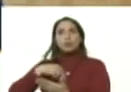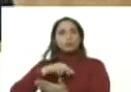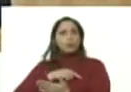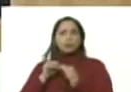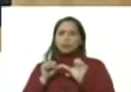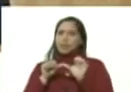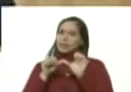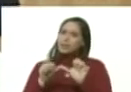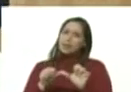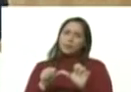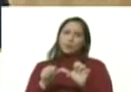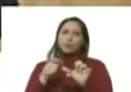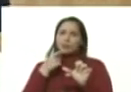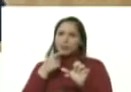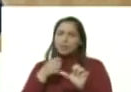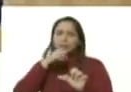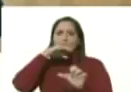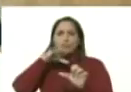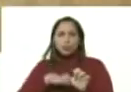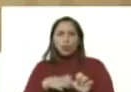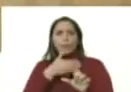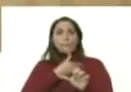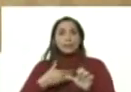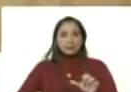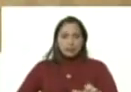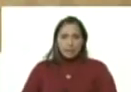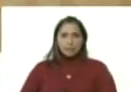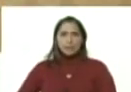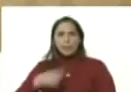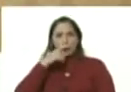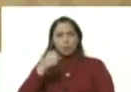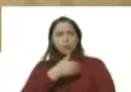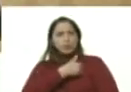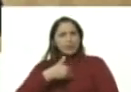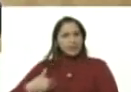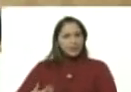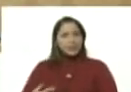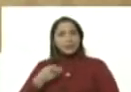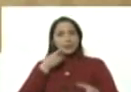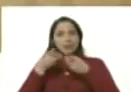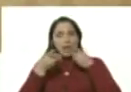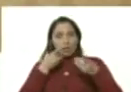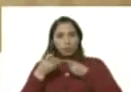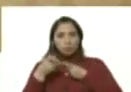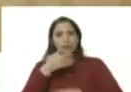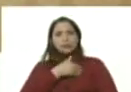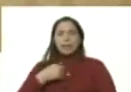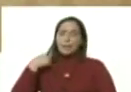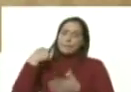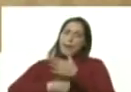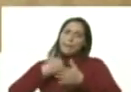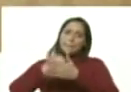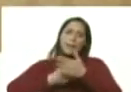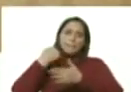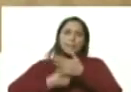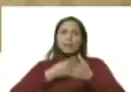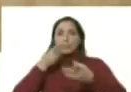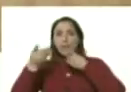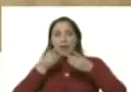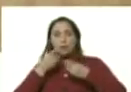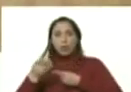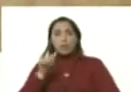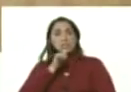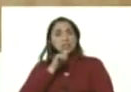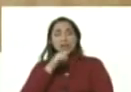seguiremos e insistiremos tercamente. El presidente es un terco del diálogo. Y él va a insistir en el diálogo mil veces. Quienes no firmaron